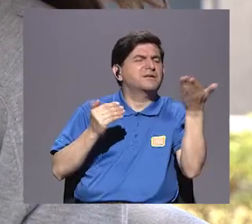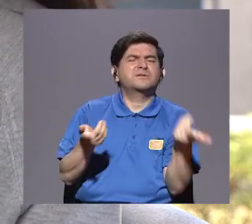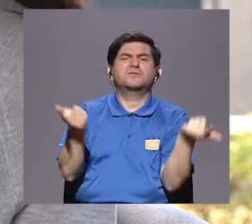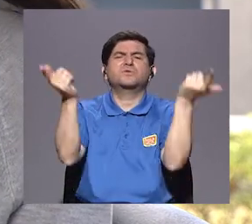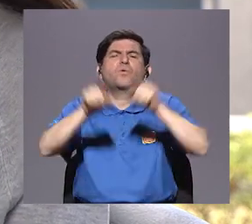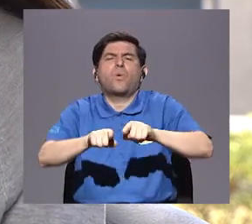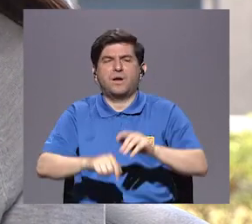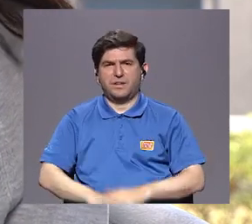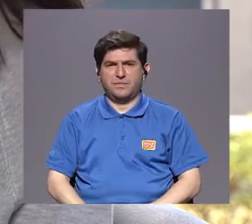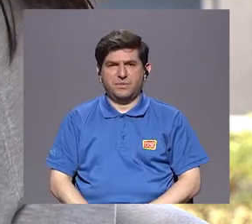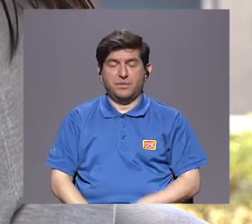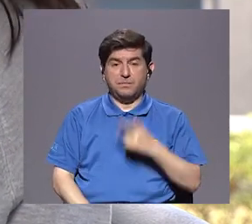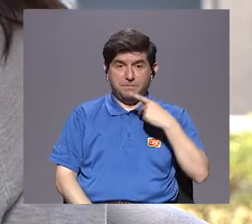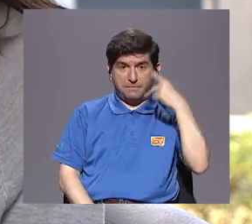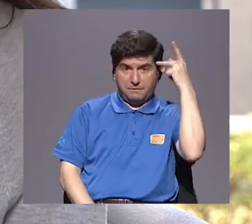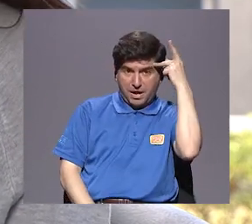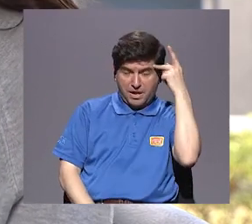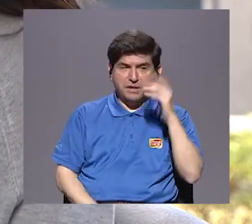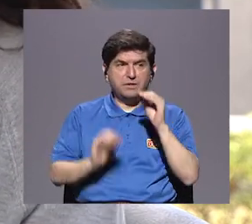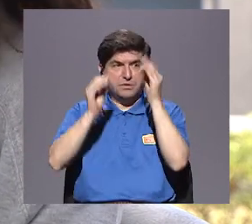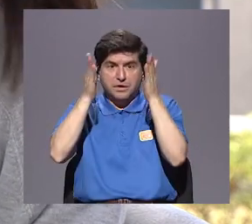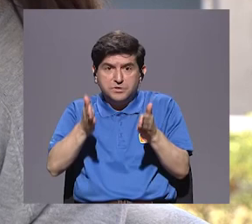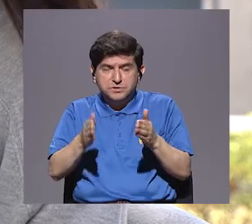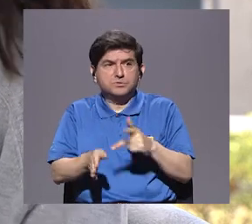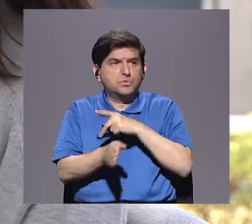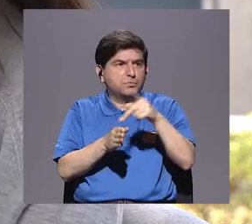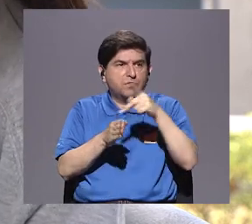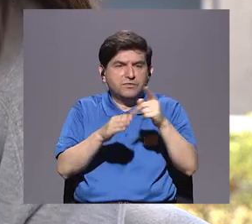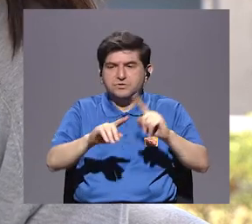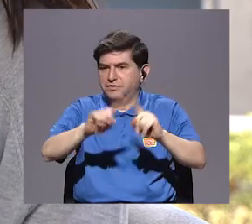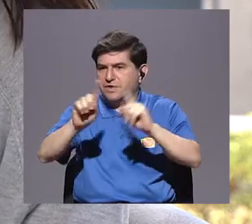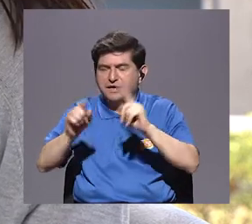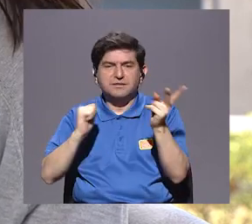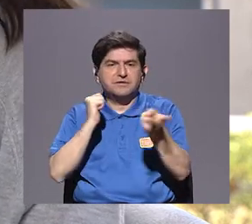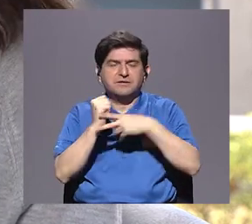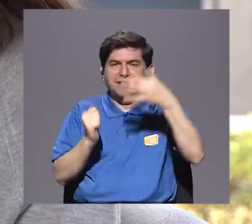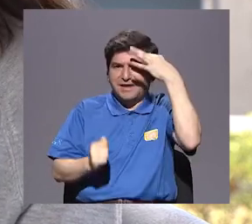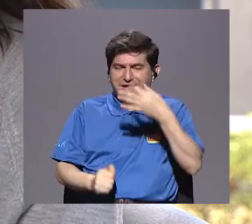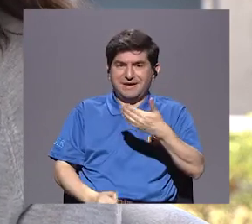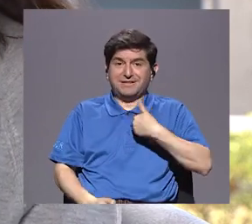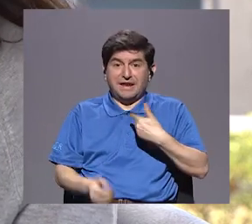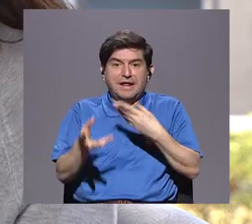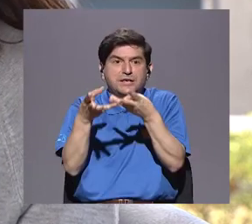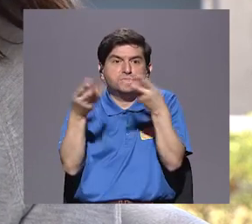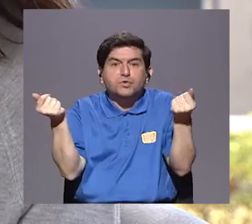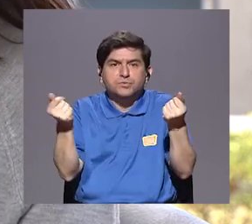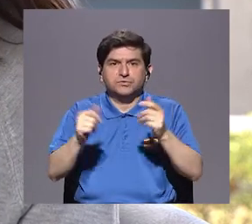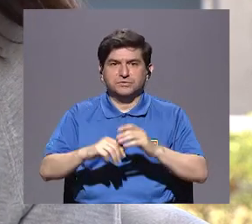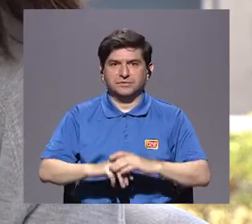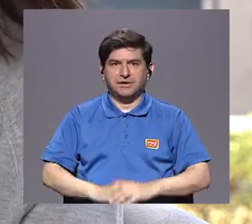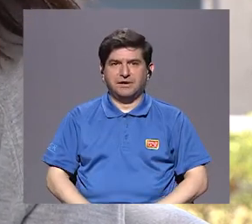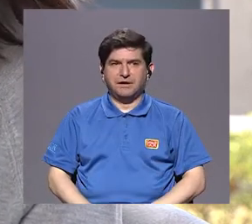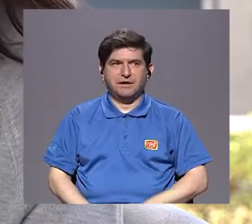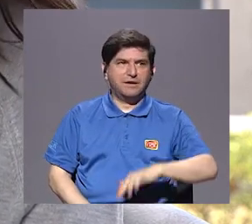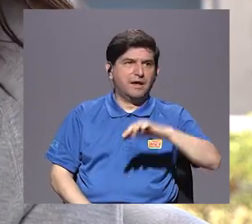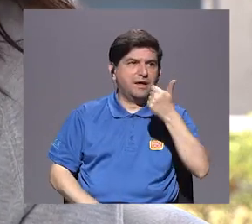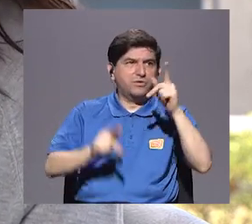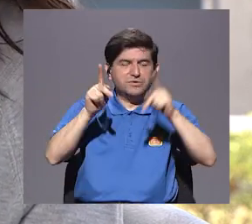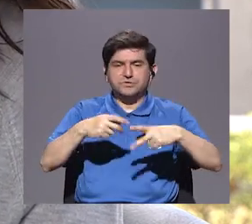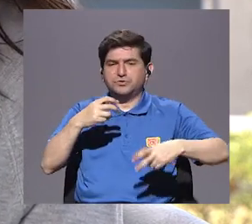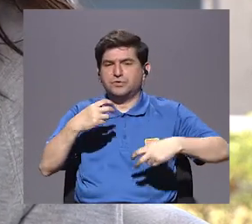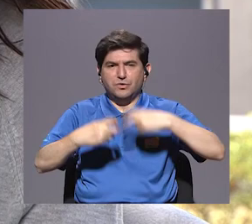cuándo? Como padres, como docentes, como profesionales, muchas veces creemos que tenemos que resolver en el otro